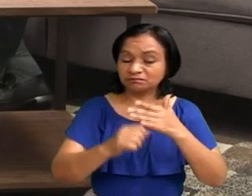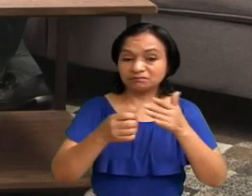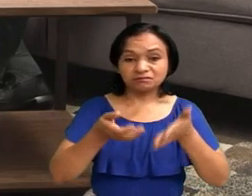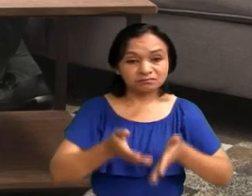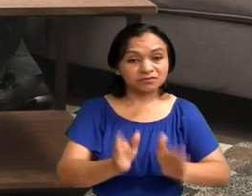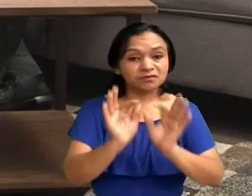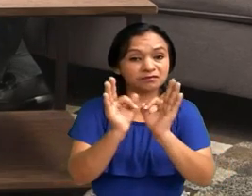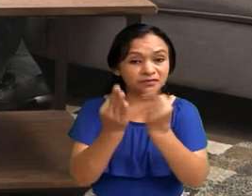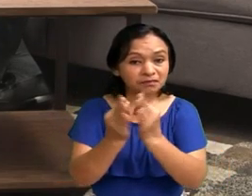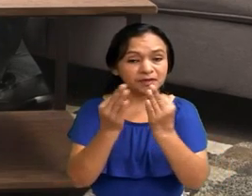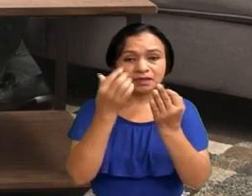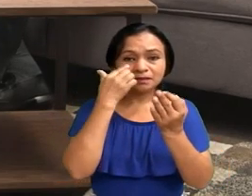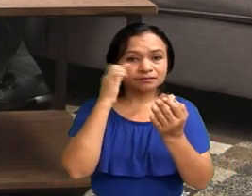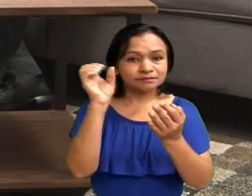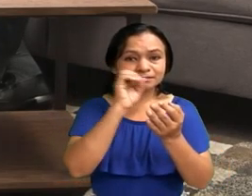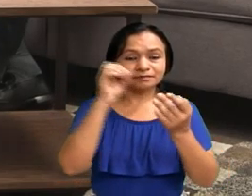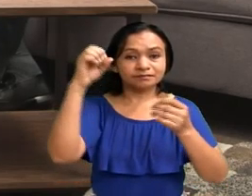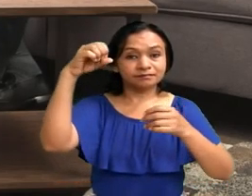eléctrica. Y ahora